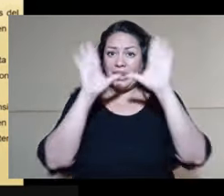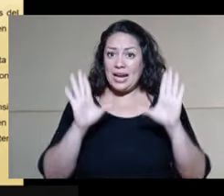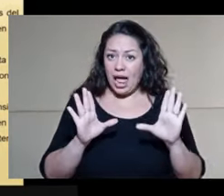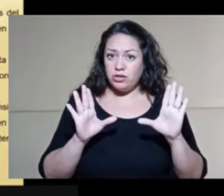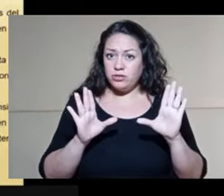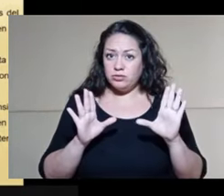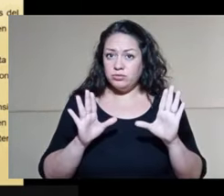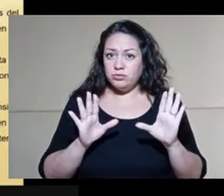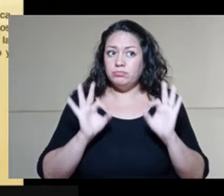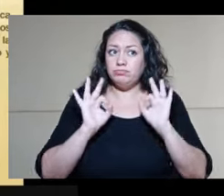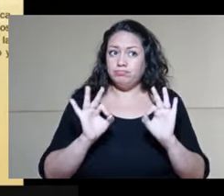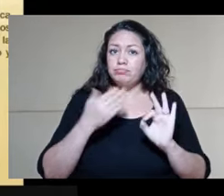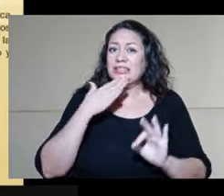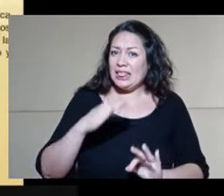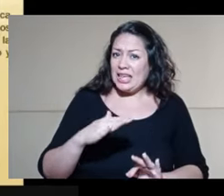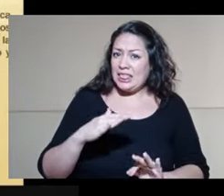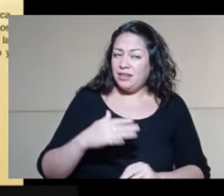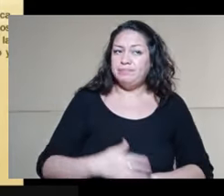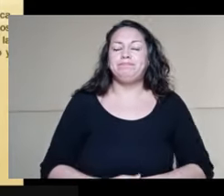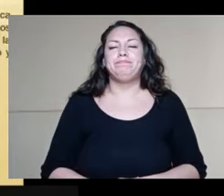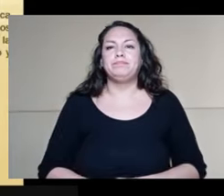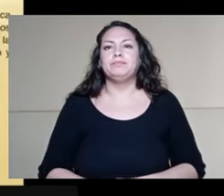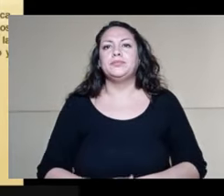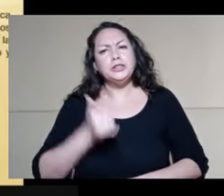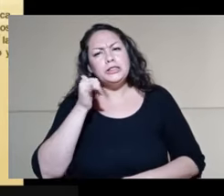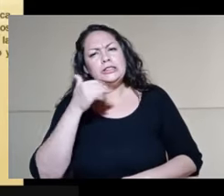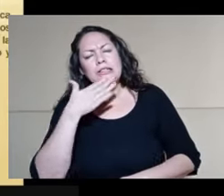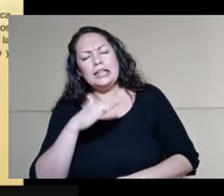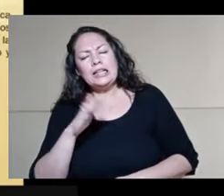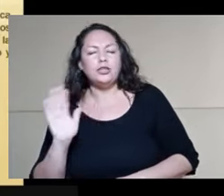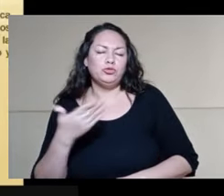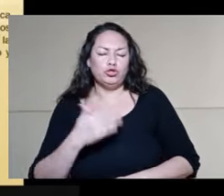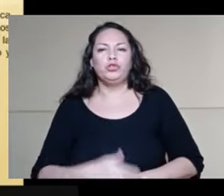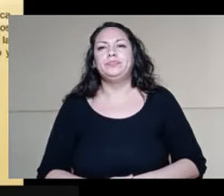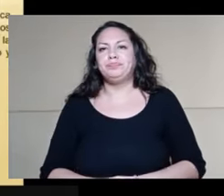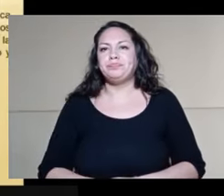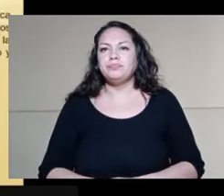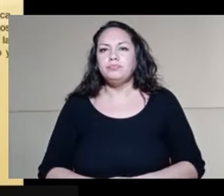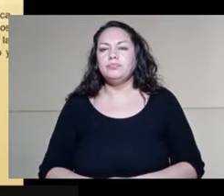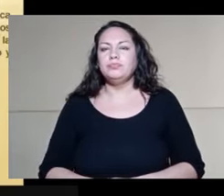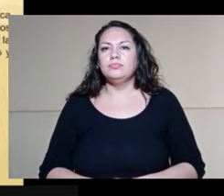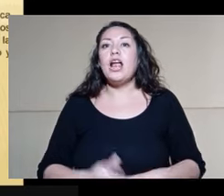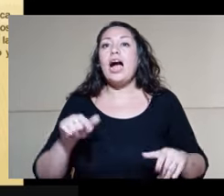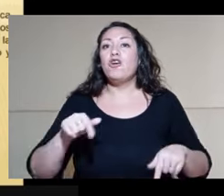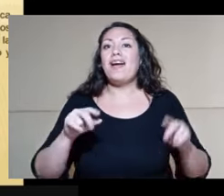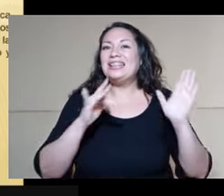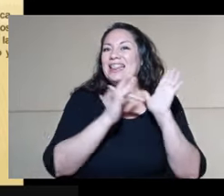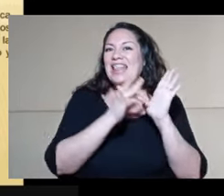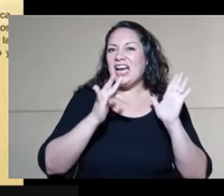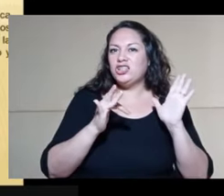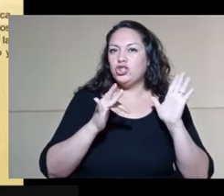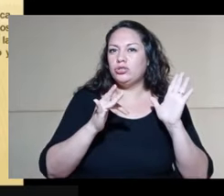cuerpo. ¿Está claro hasta ahí? ¿Me siguen? Sí, profe. Sí, profe.